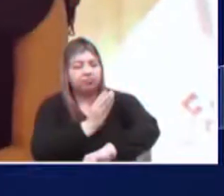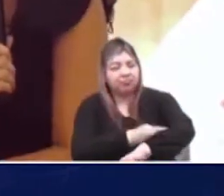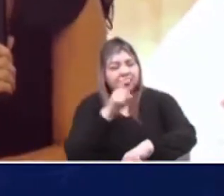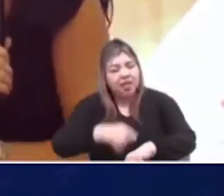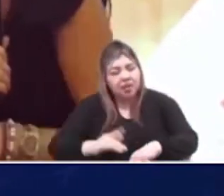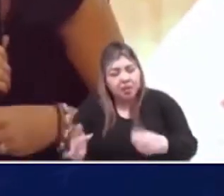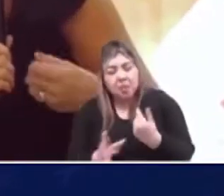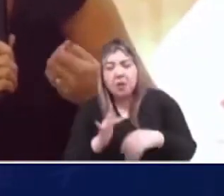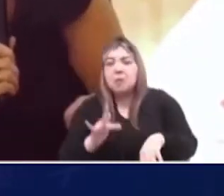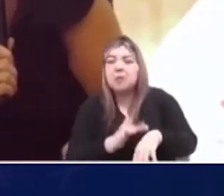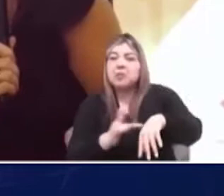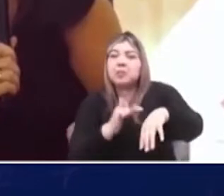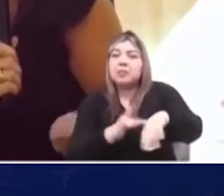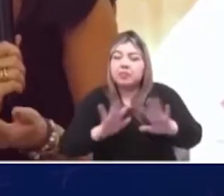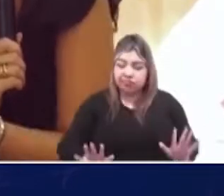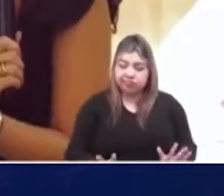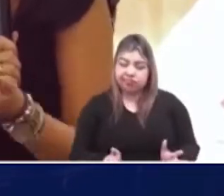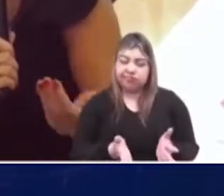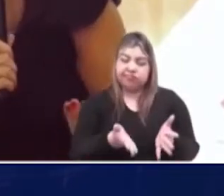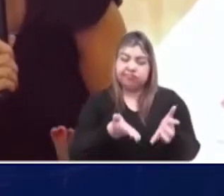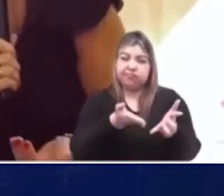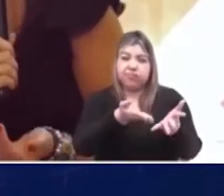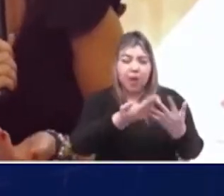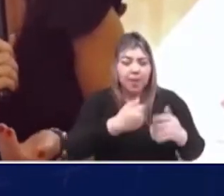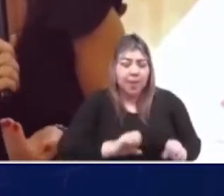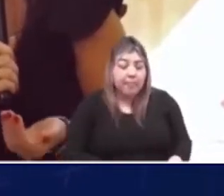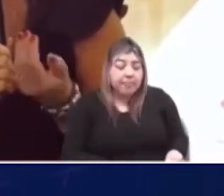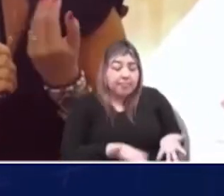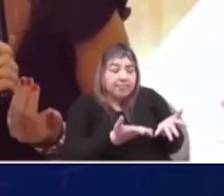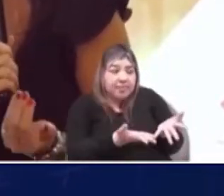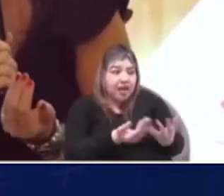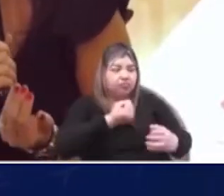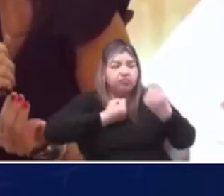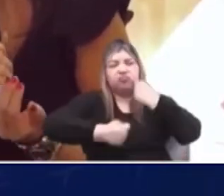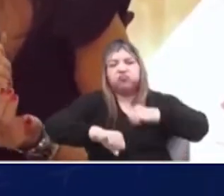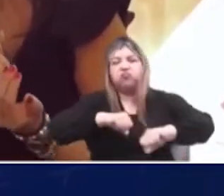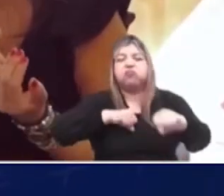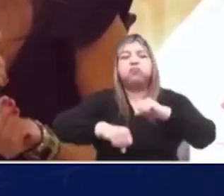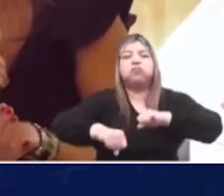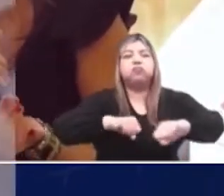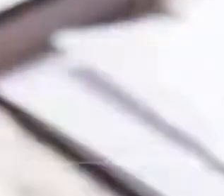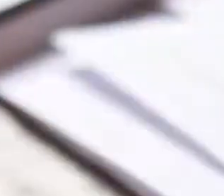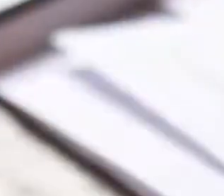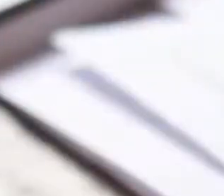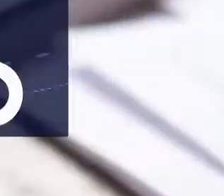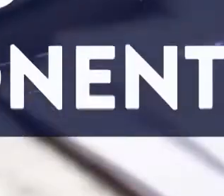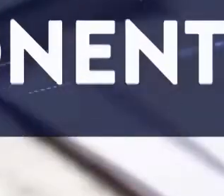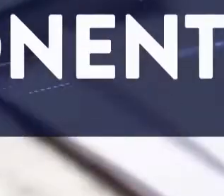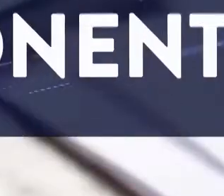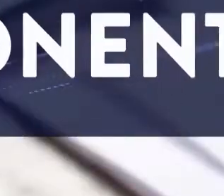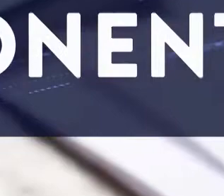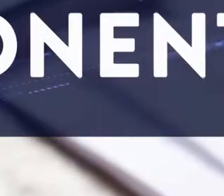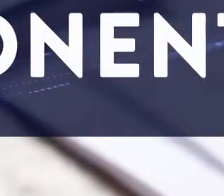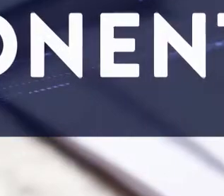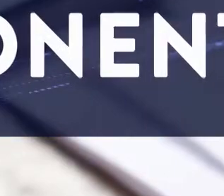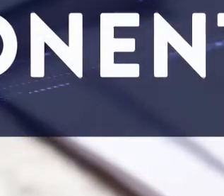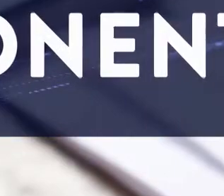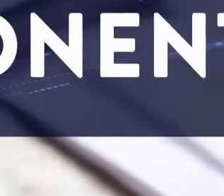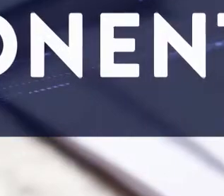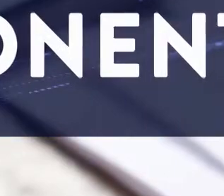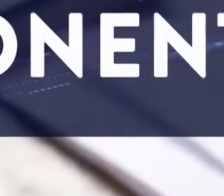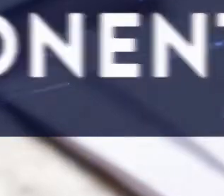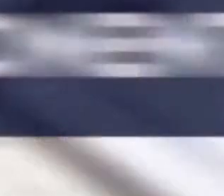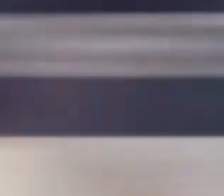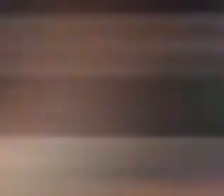transformaciones. No solamente hay que ir de la mano, sino hay que dar todas las posibilidades para que esas capacidades florezcan. Cuatro